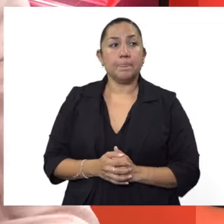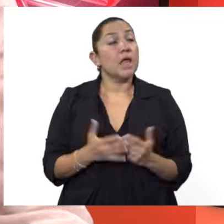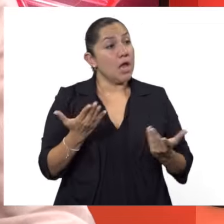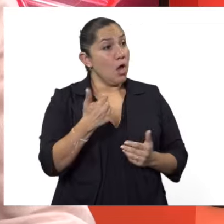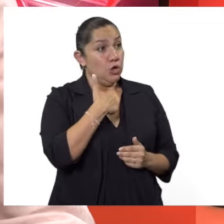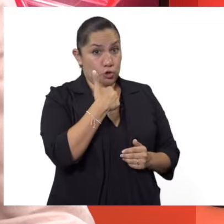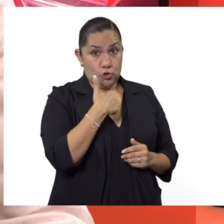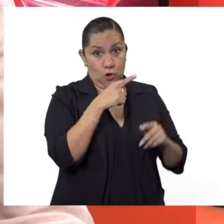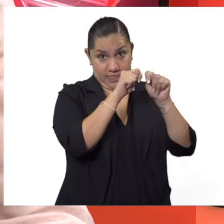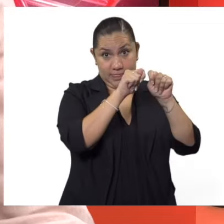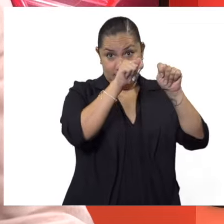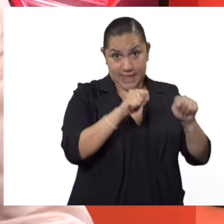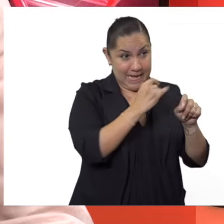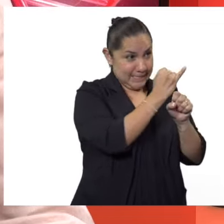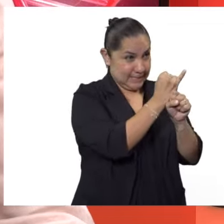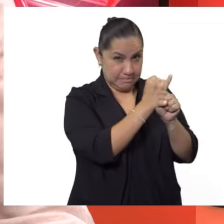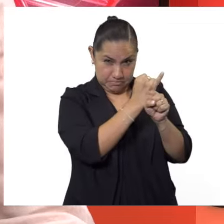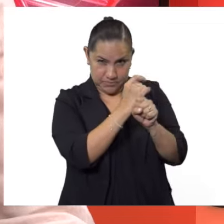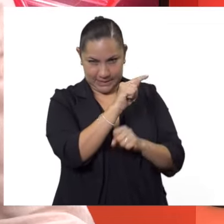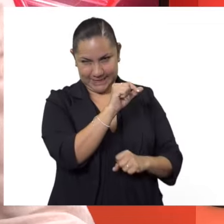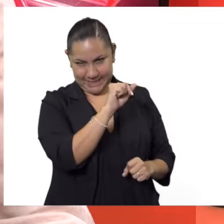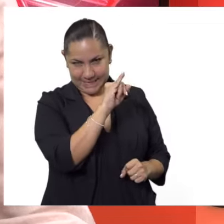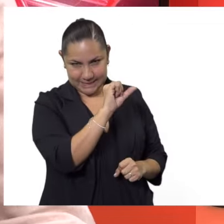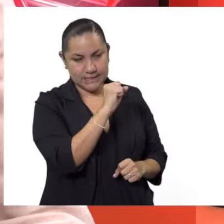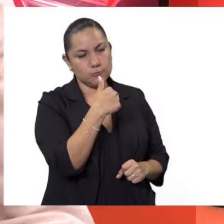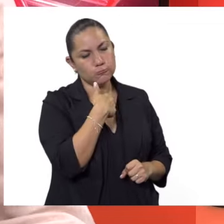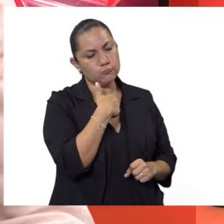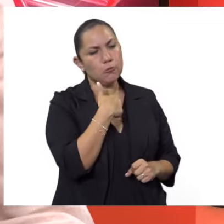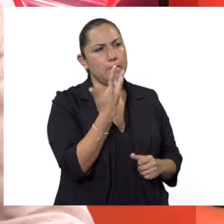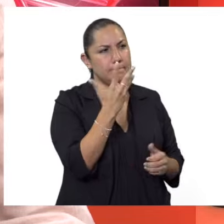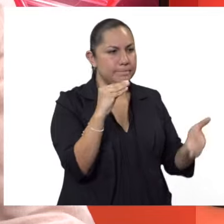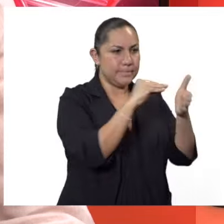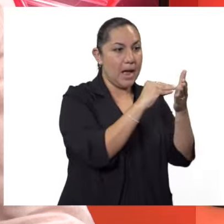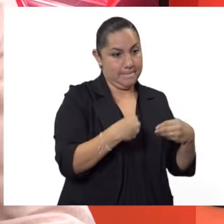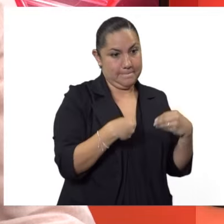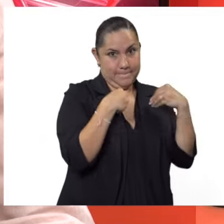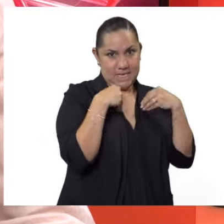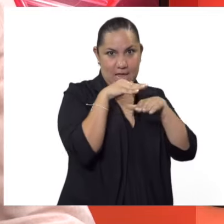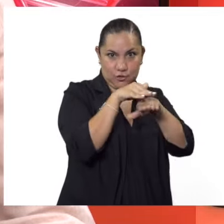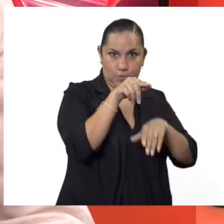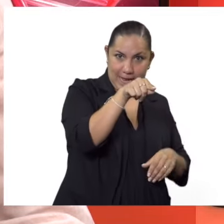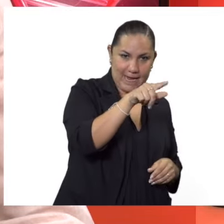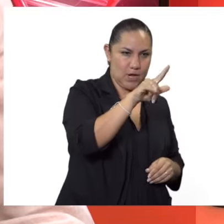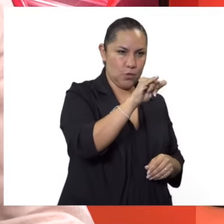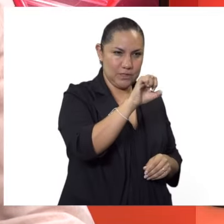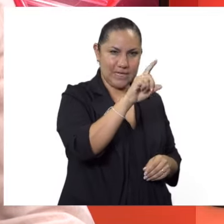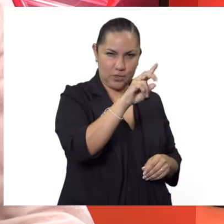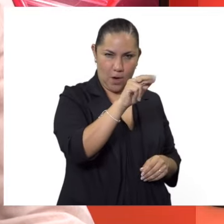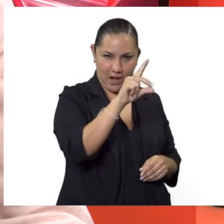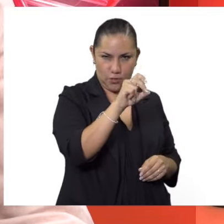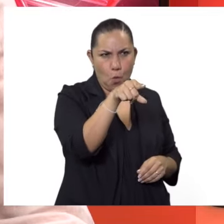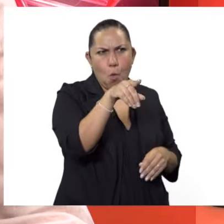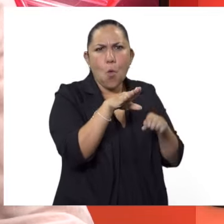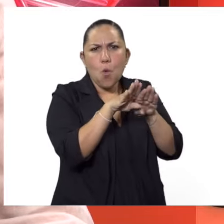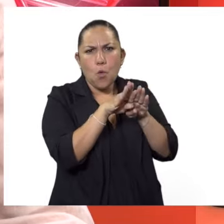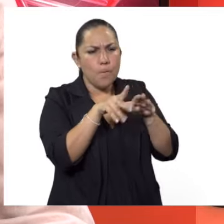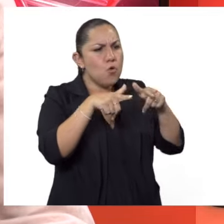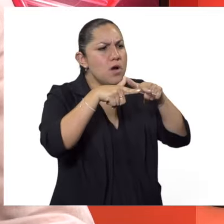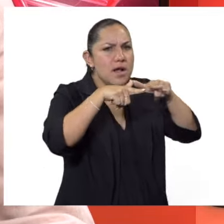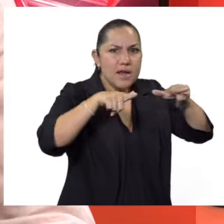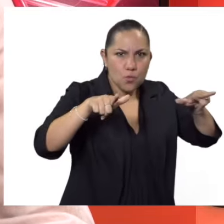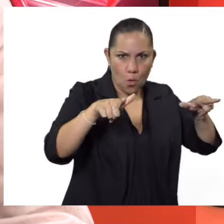es e lo que planteo yo en mi tesis fundamentalmente es eh plasmo la historia de vida de Luis